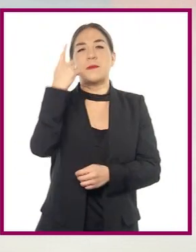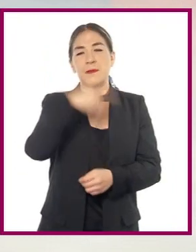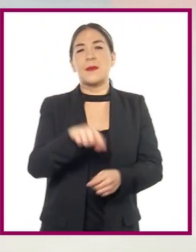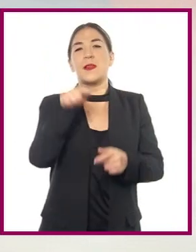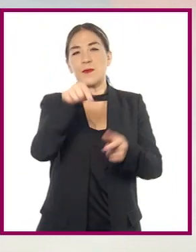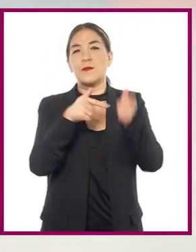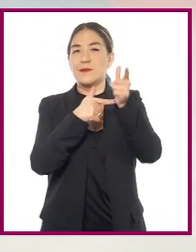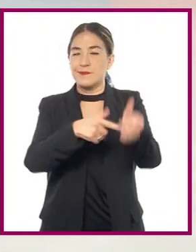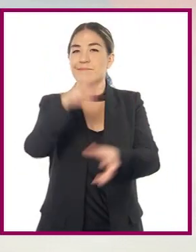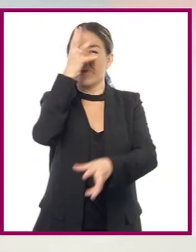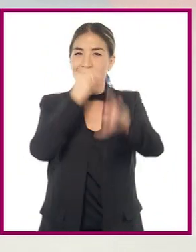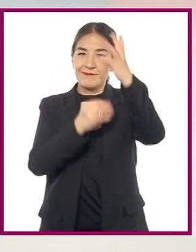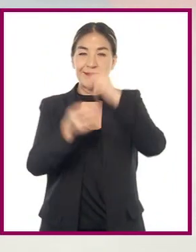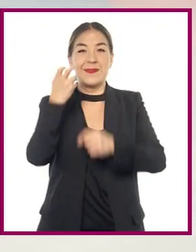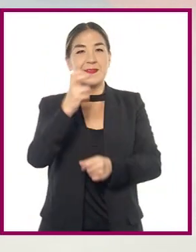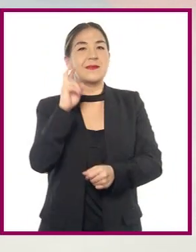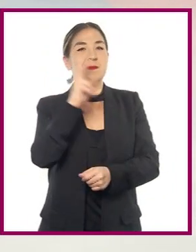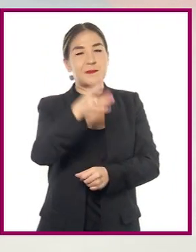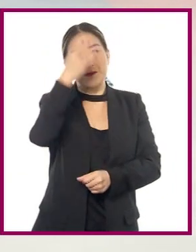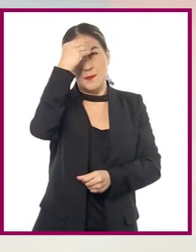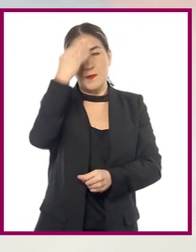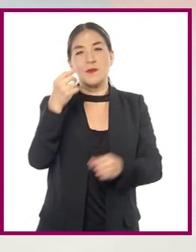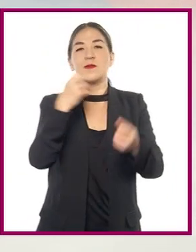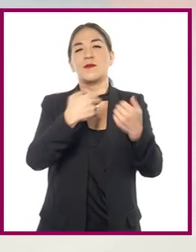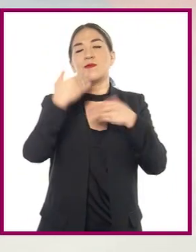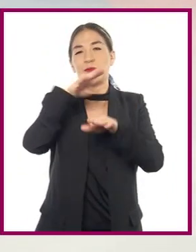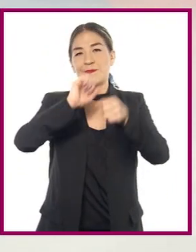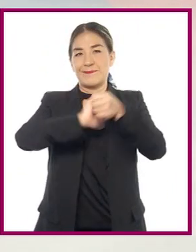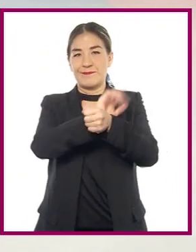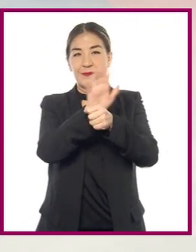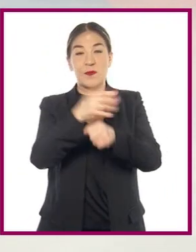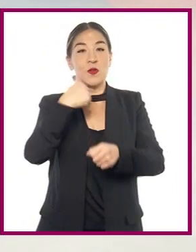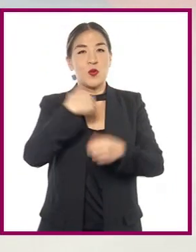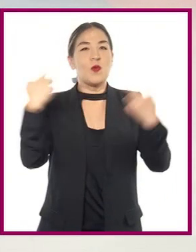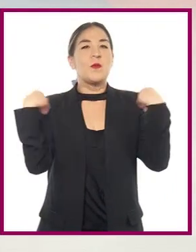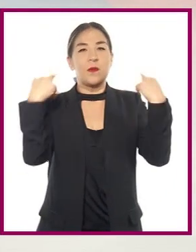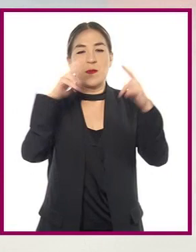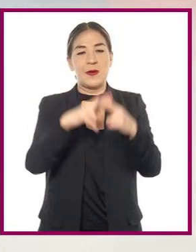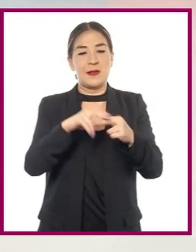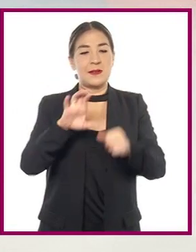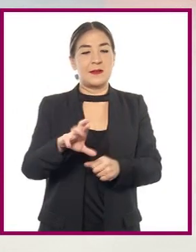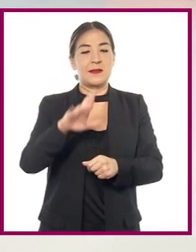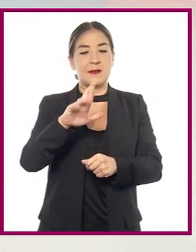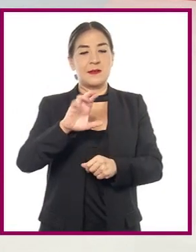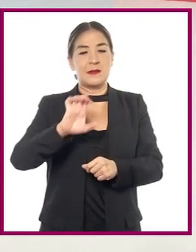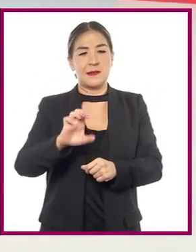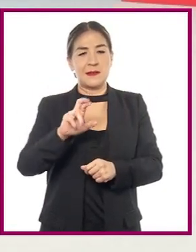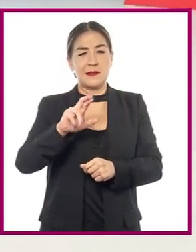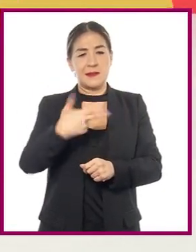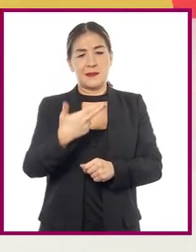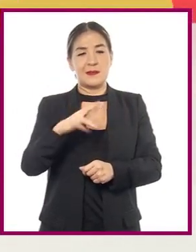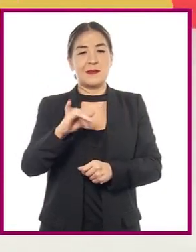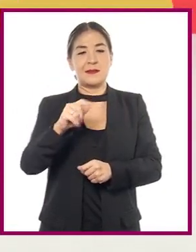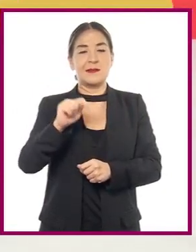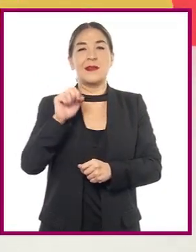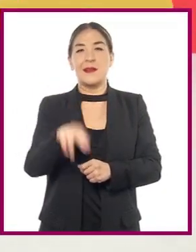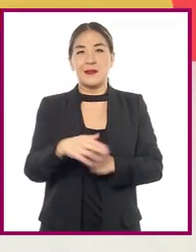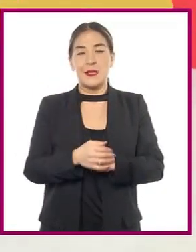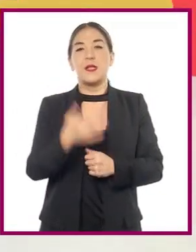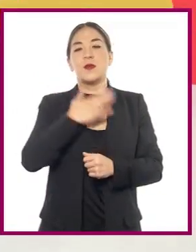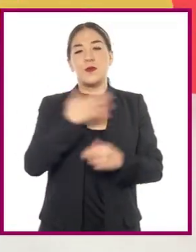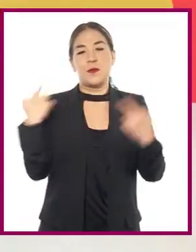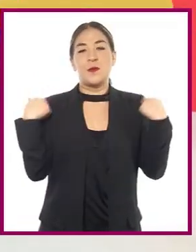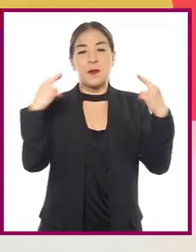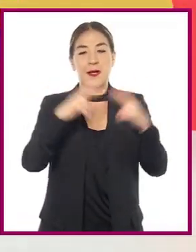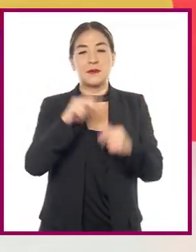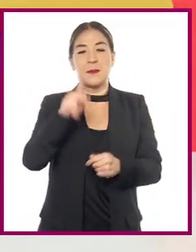con su aprendizaje en este periodo de contingencia. Soy el maestro Cristian Edgar Cruz Barba. Y yo, el maestro